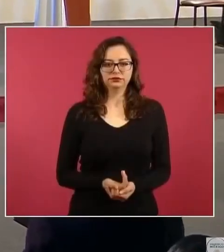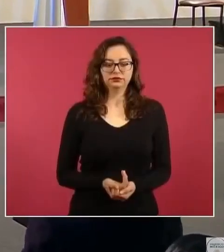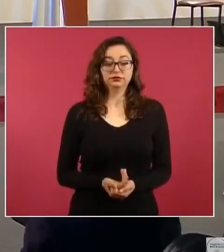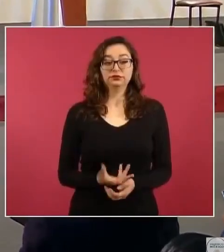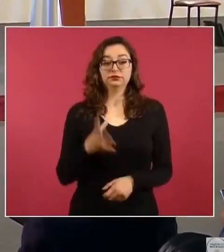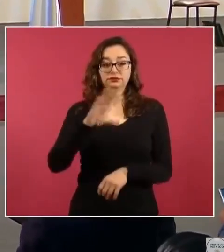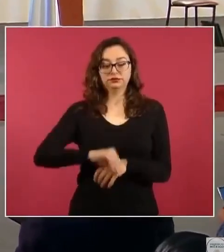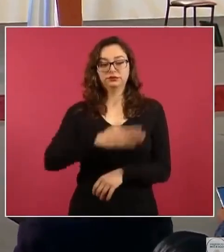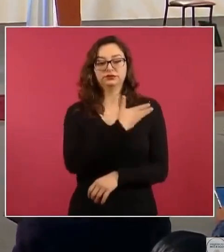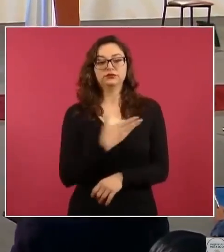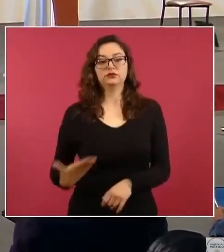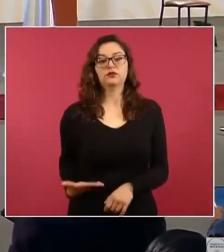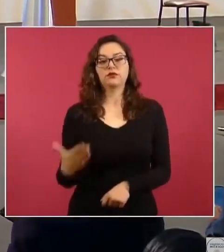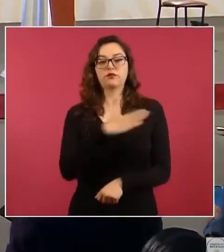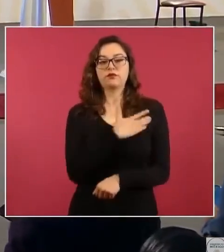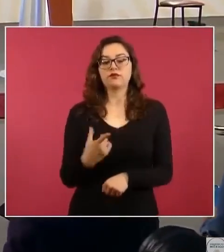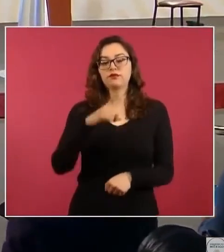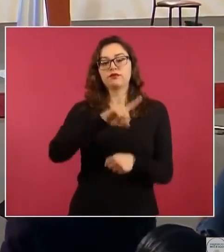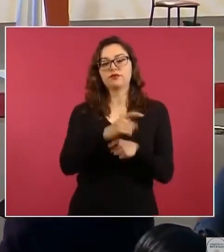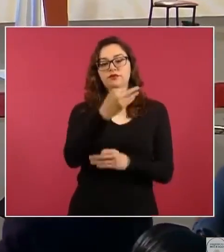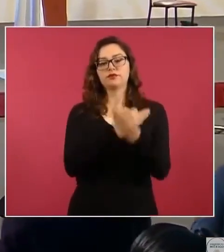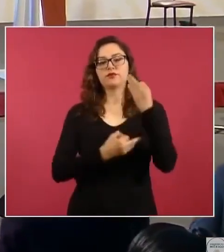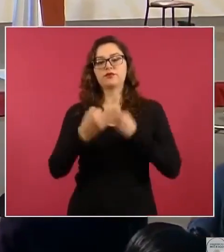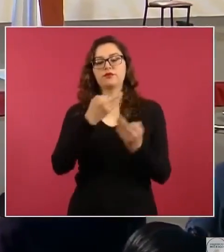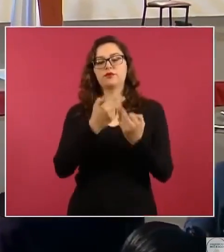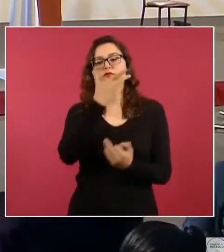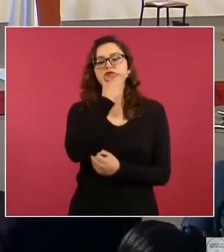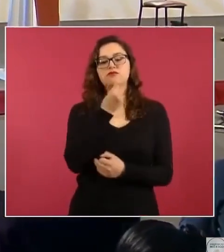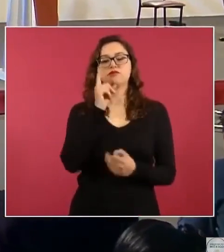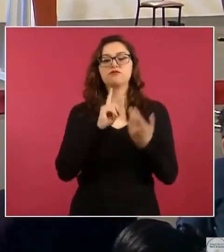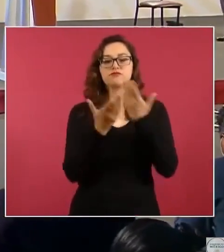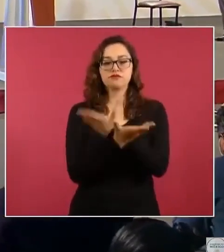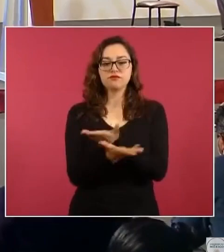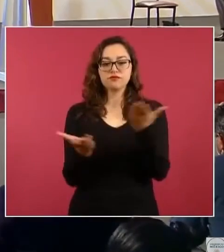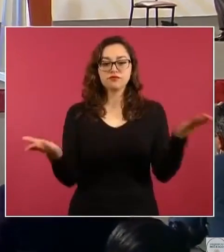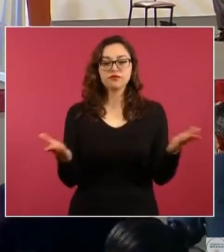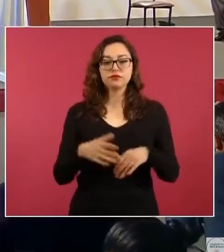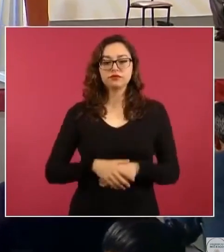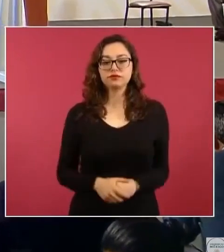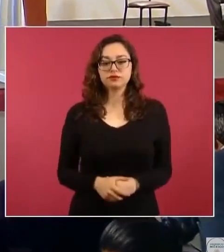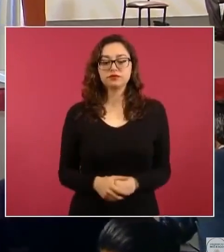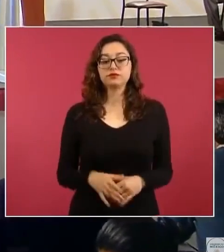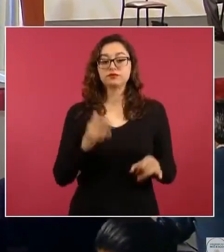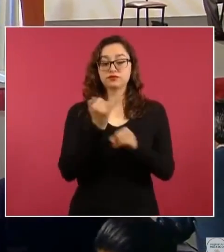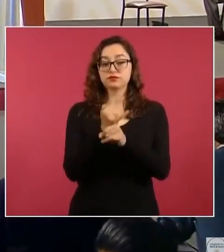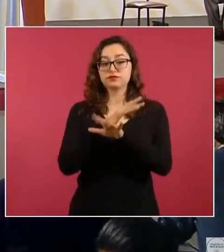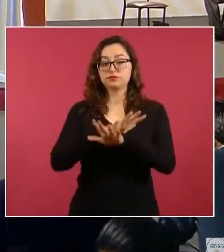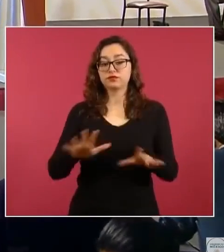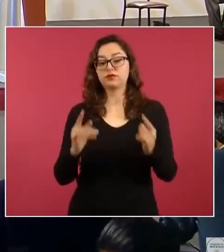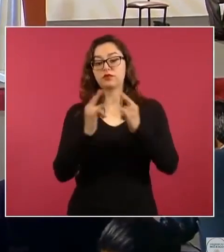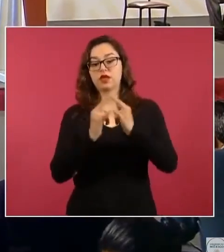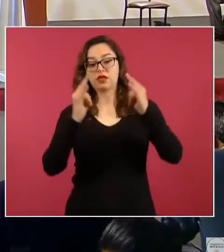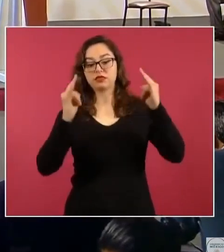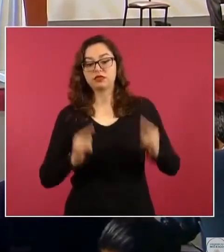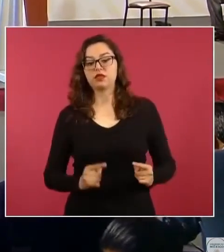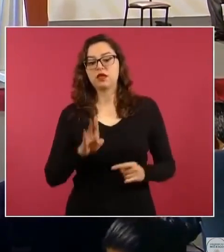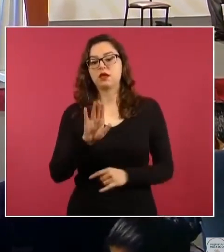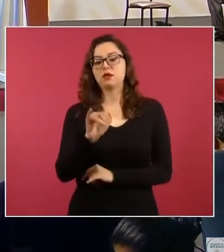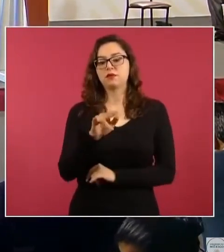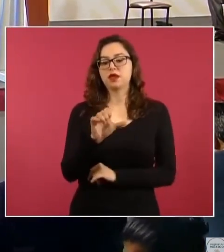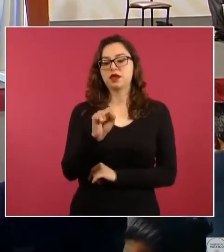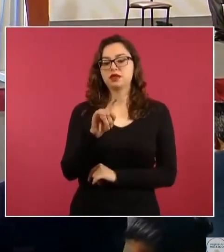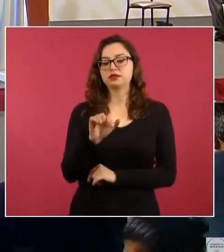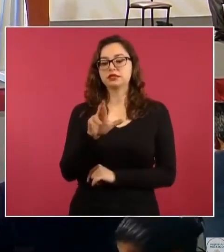informar sobre los avances del Tianguis de Bienestar, donde participan la Secretaría de la Defensa Nacional, también